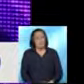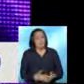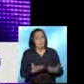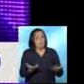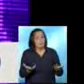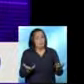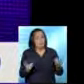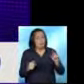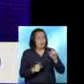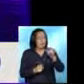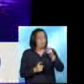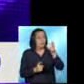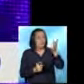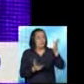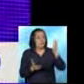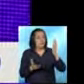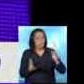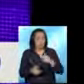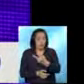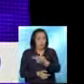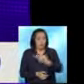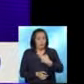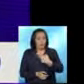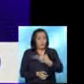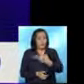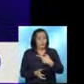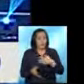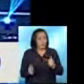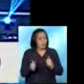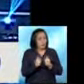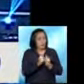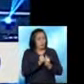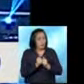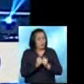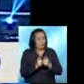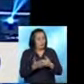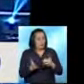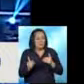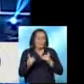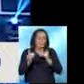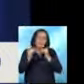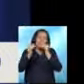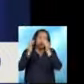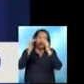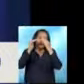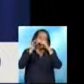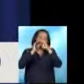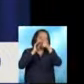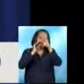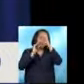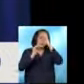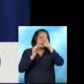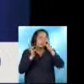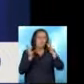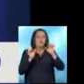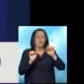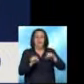Y ahí, juntitos los dos, cerquita de Dios, será lo que